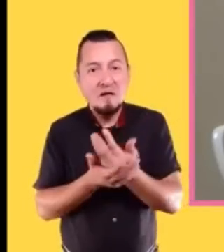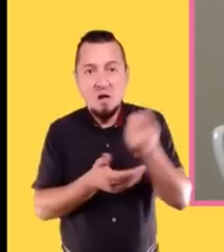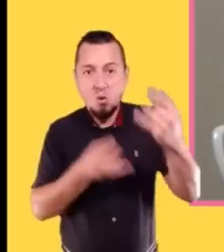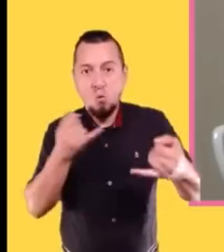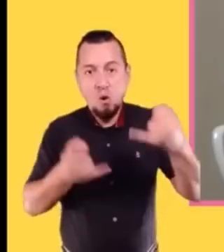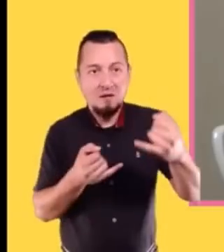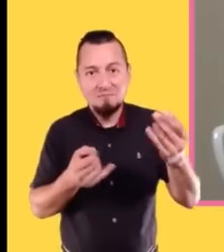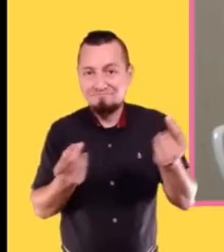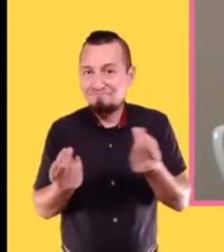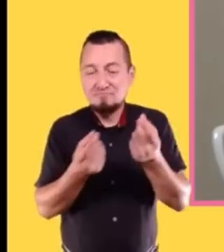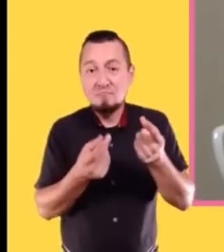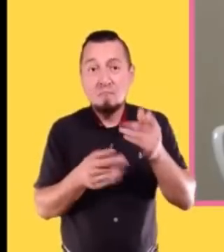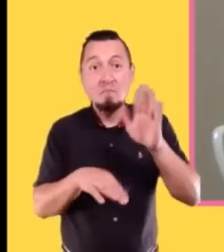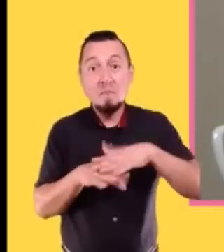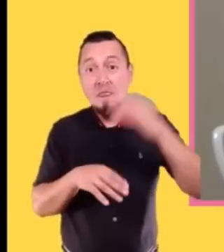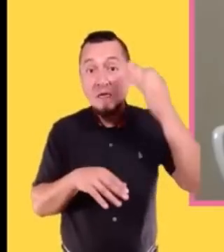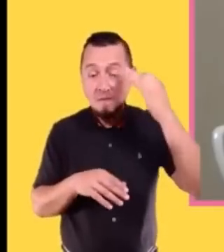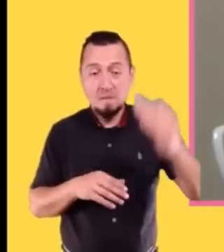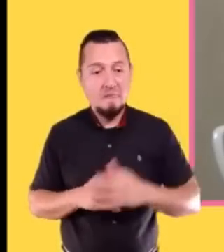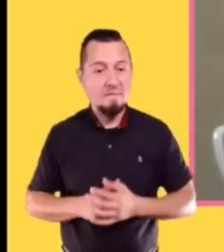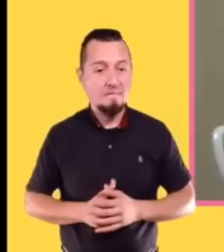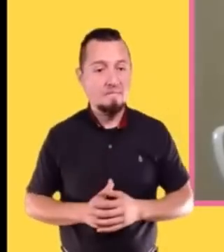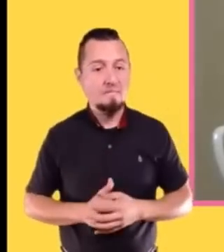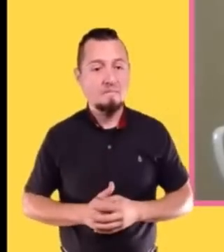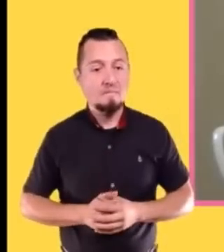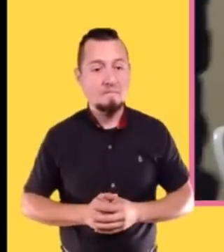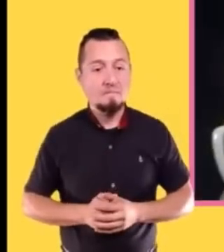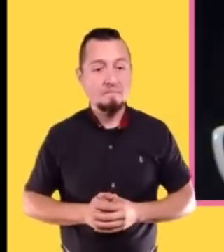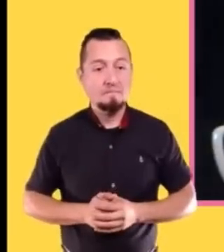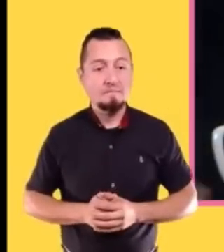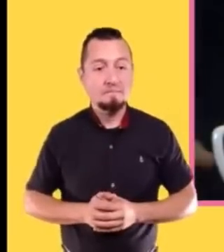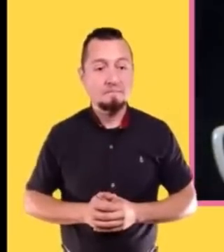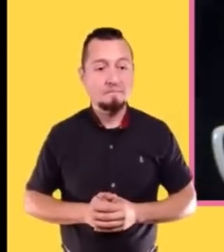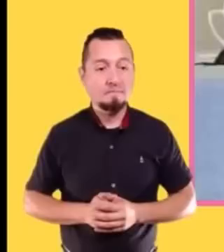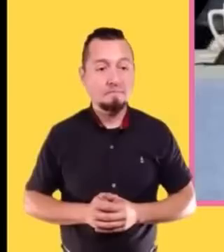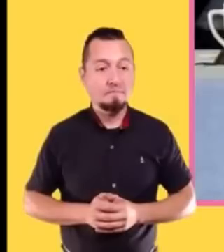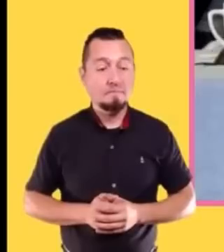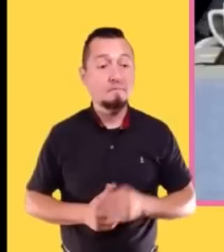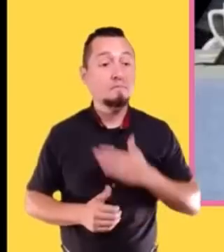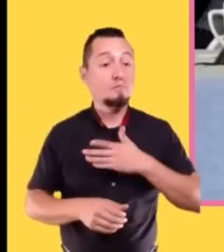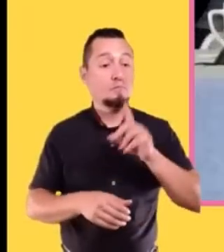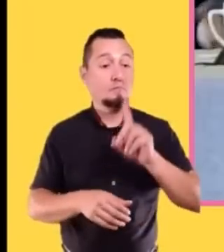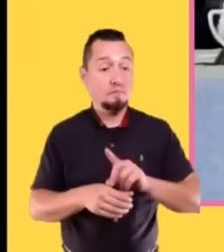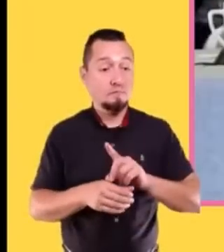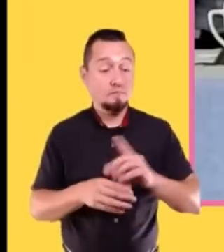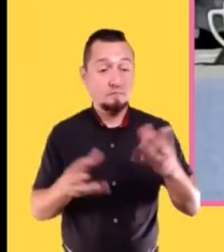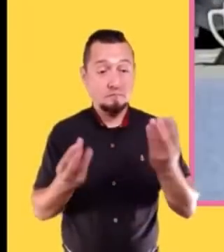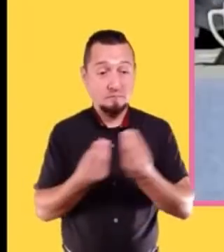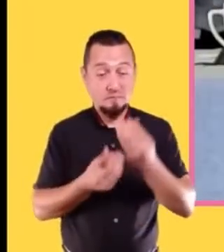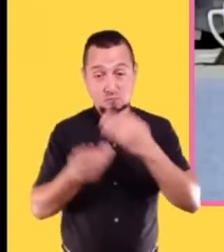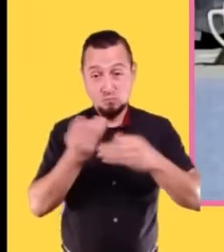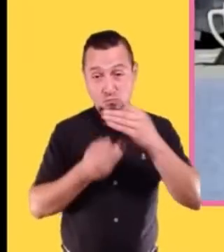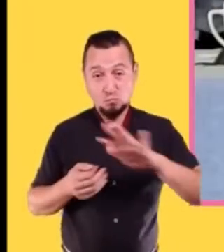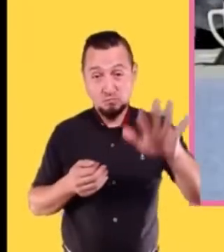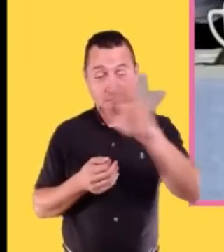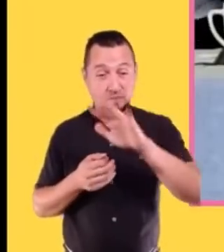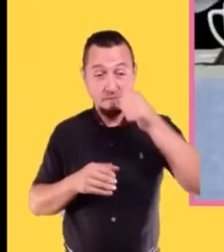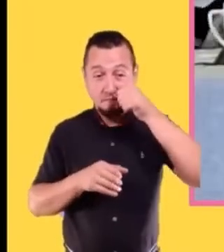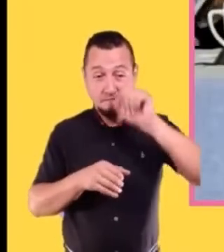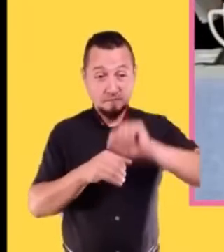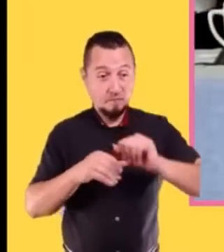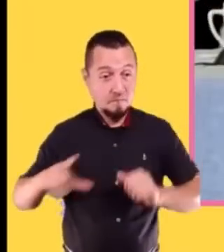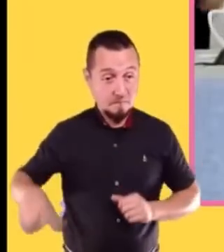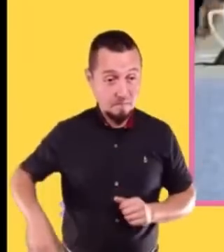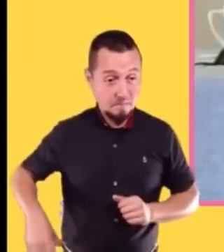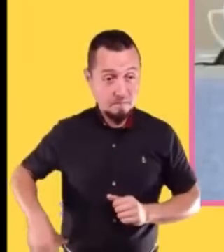en función de esta resolución. Gracias. A ti. Buenos días. Escuché del secretario de Gobernación, del secretario